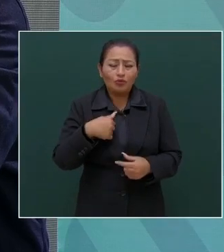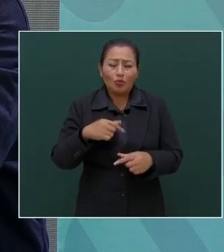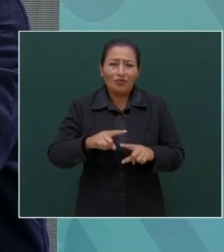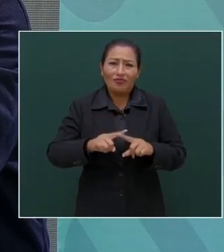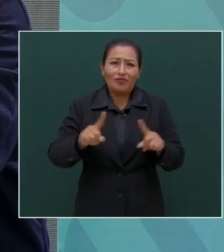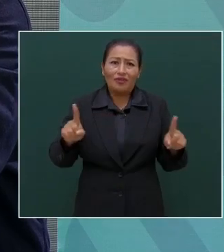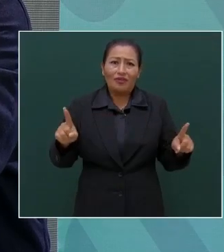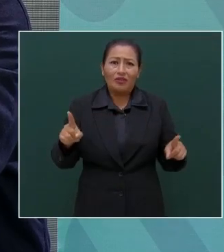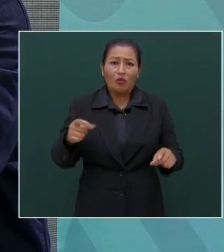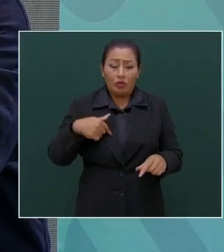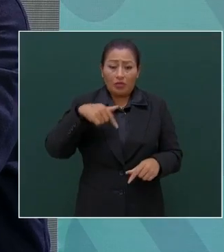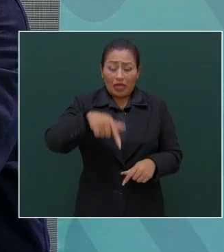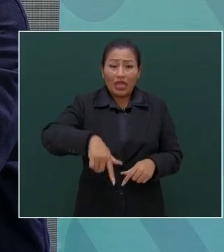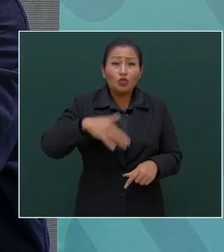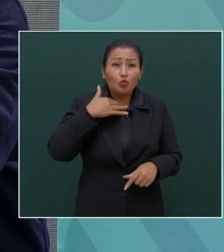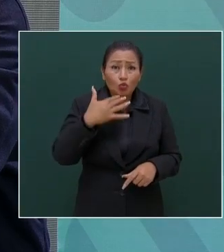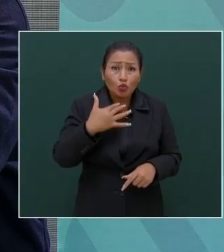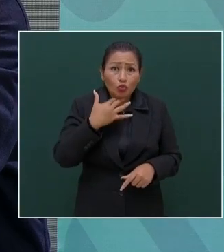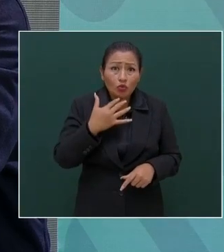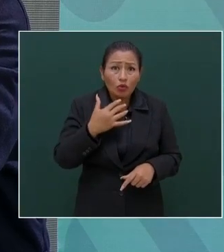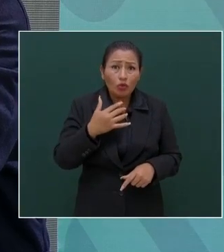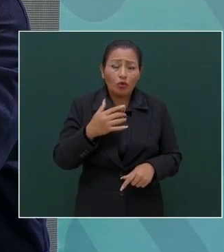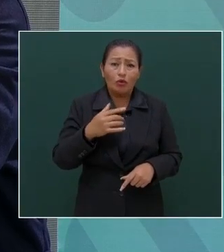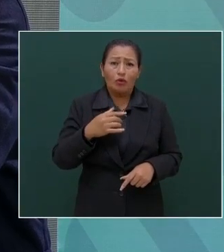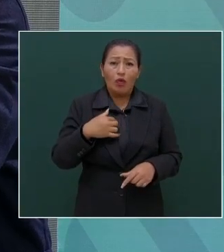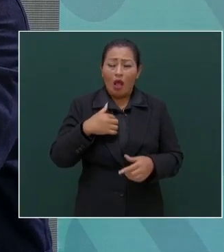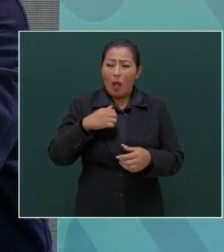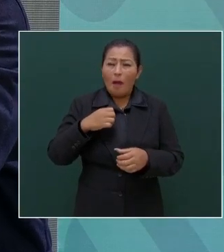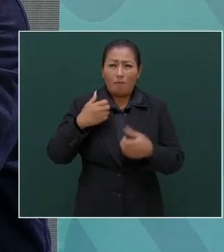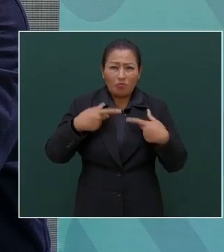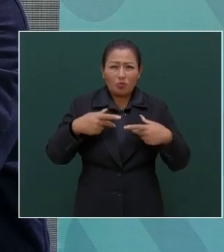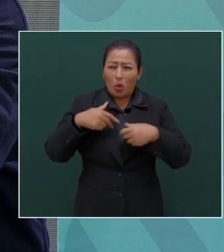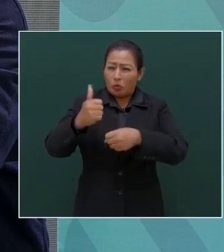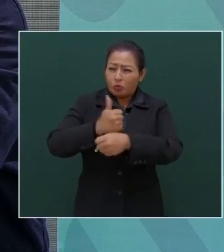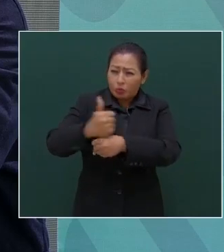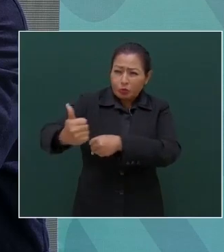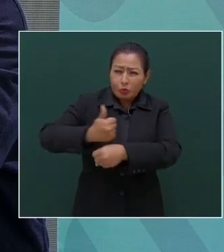no hay impunidad, no hay tortura,